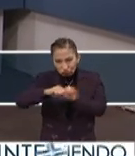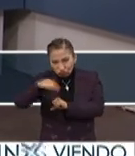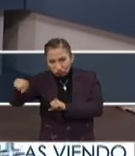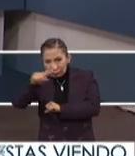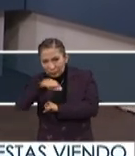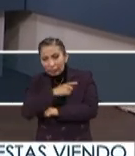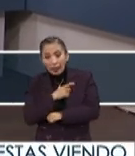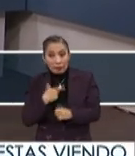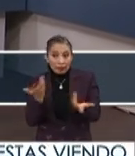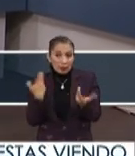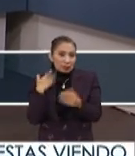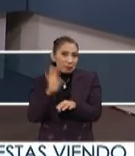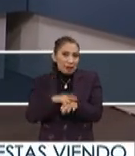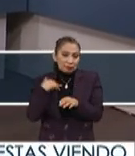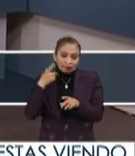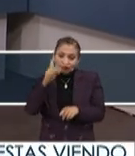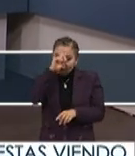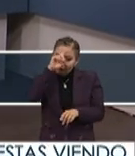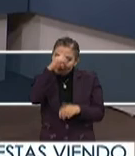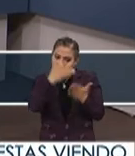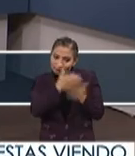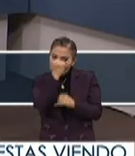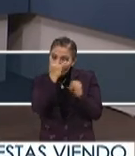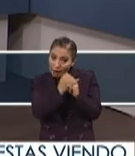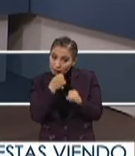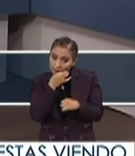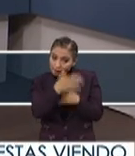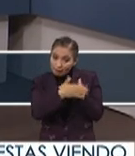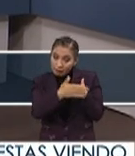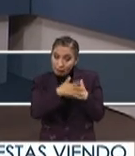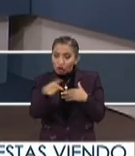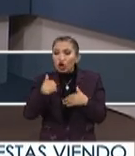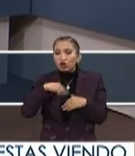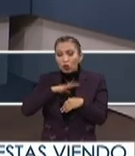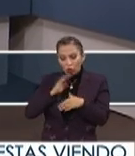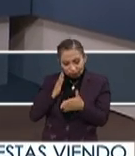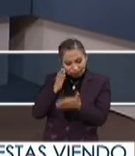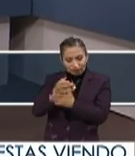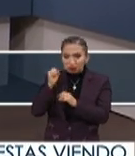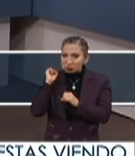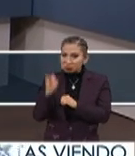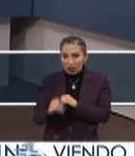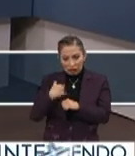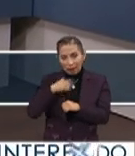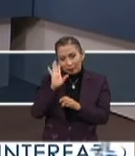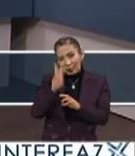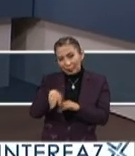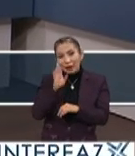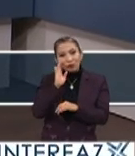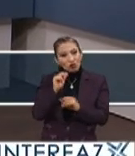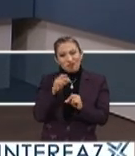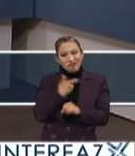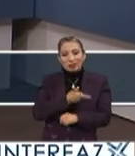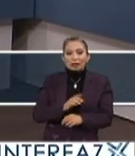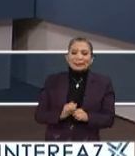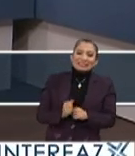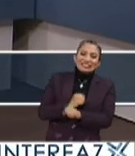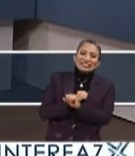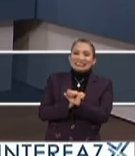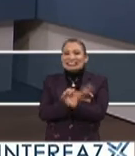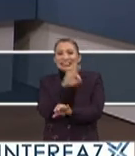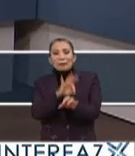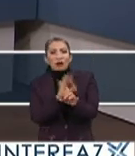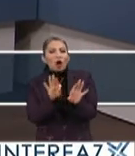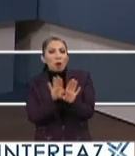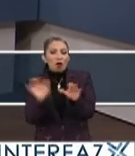intercambio estudiantil, pues esa es una de las sugerencias a nivel internacional. Nosotros le hemos entrado, debo confesarles que no queríamos. Chapingo